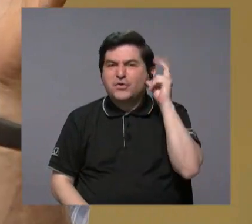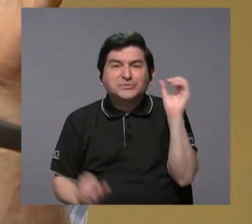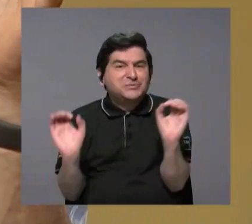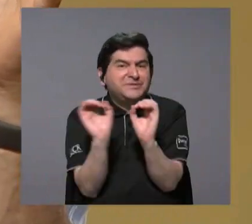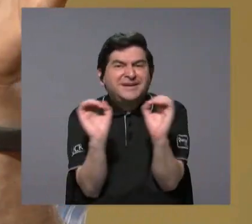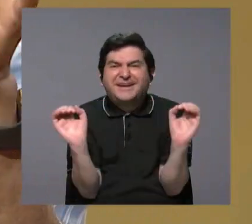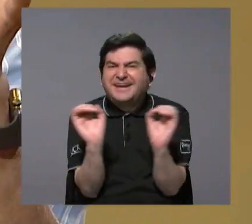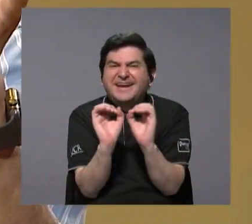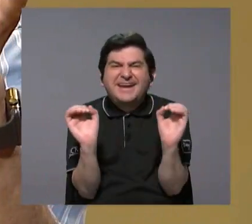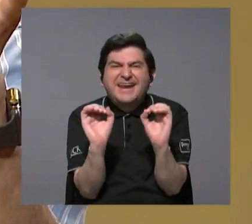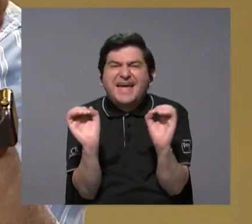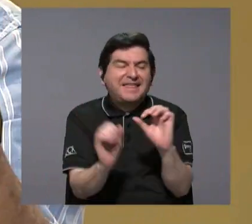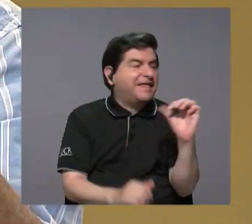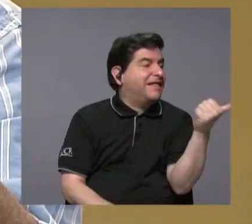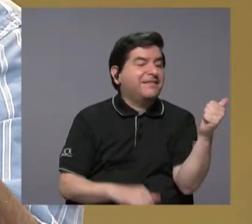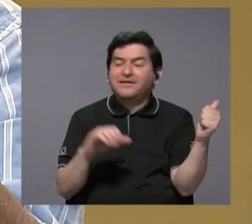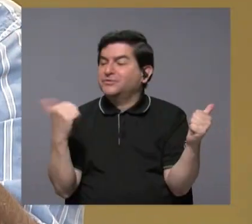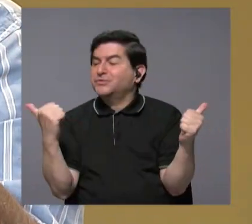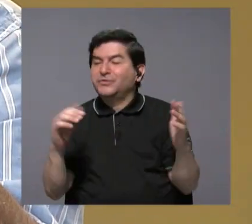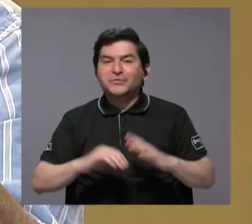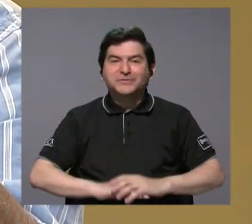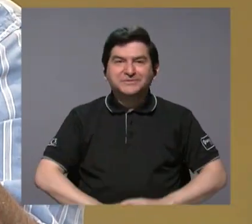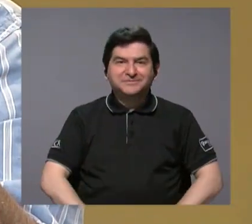nada los demás.